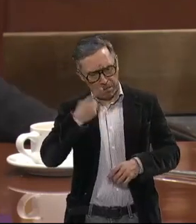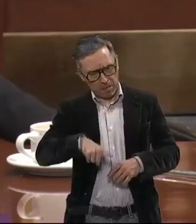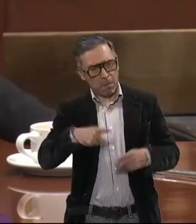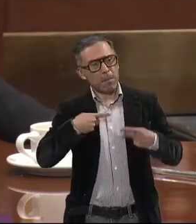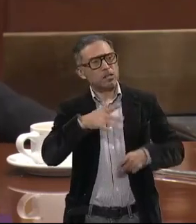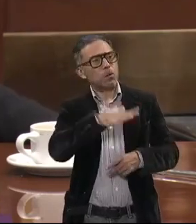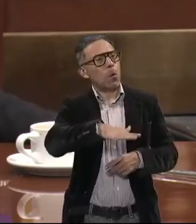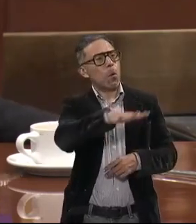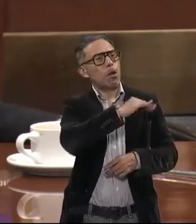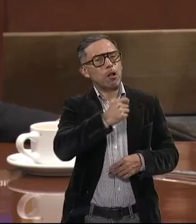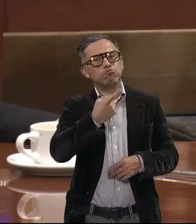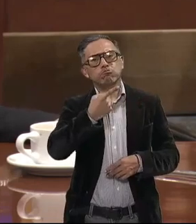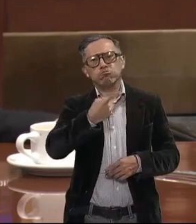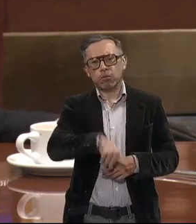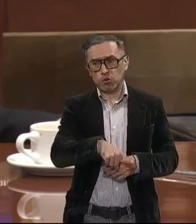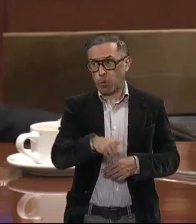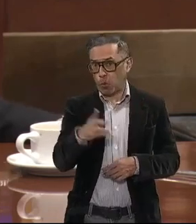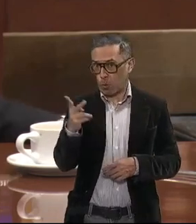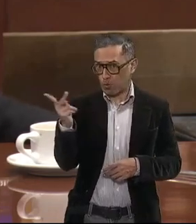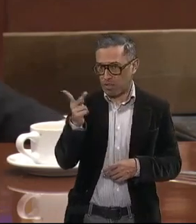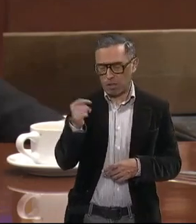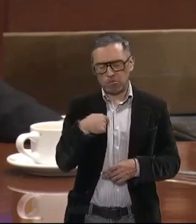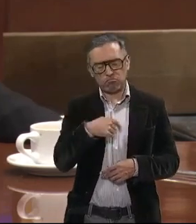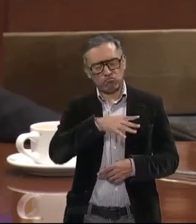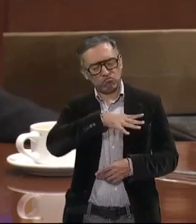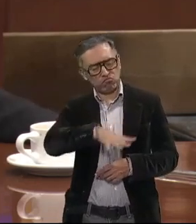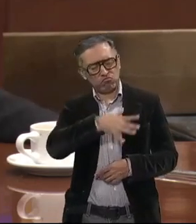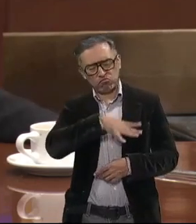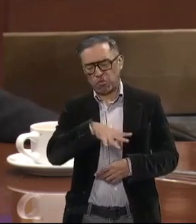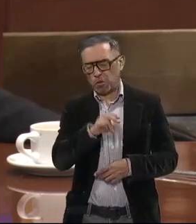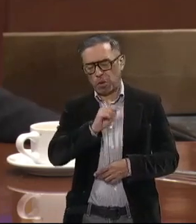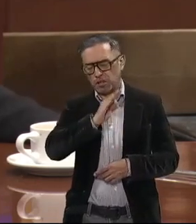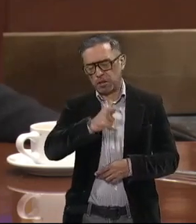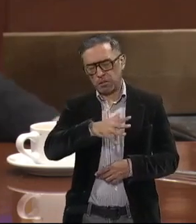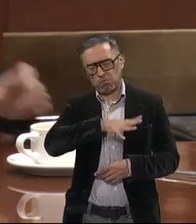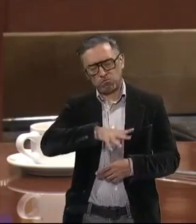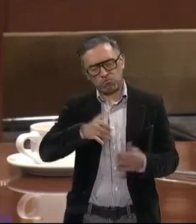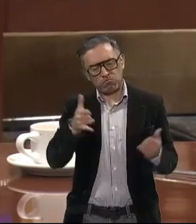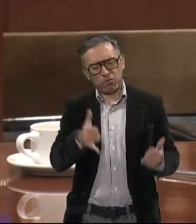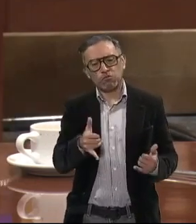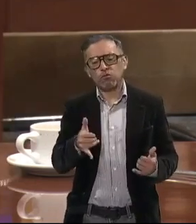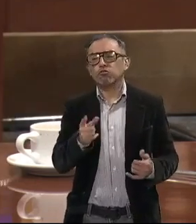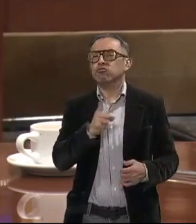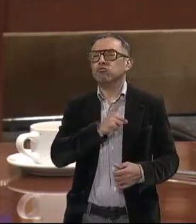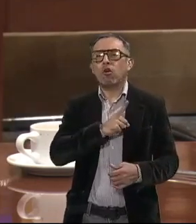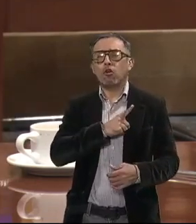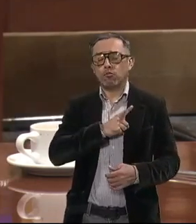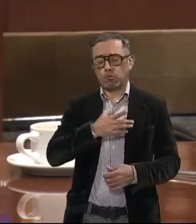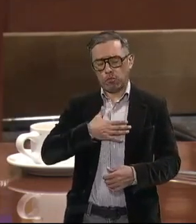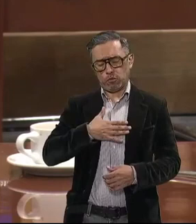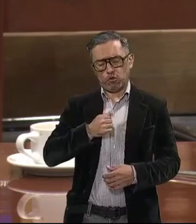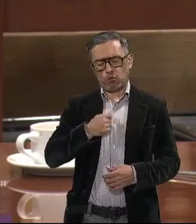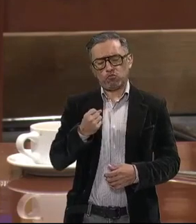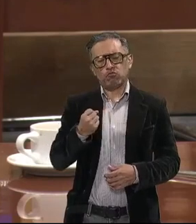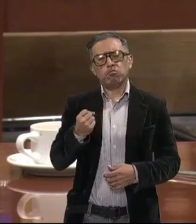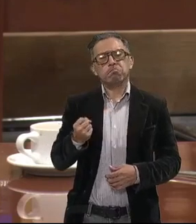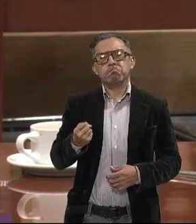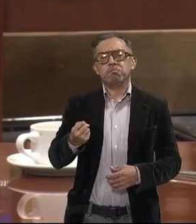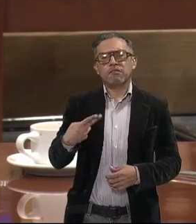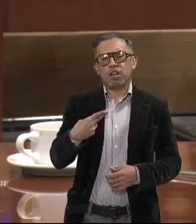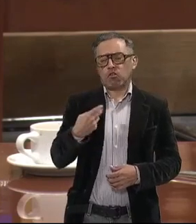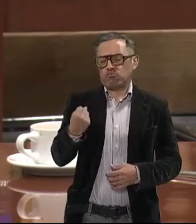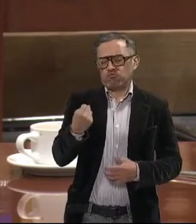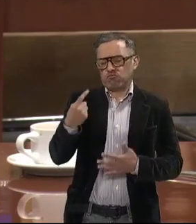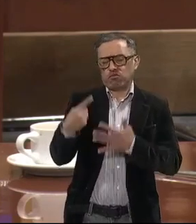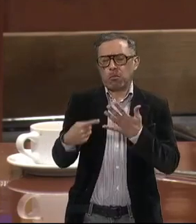ustedes se resisten a la misma reforma solo para proteger privilegios. Y déjenme decirles que la restitución